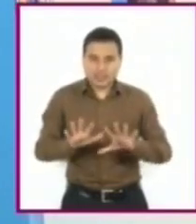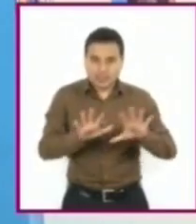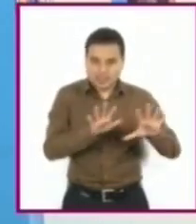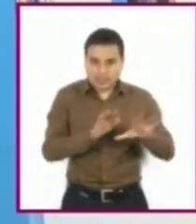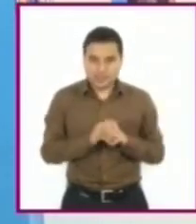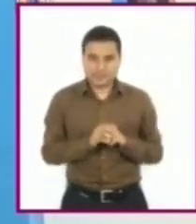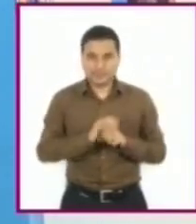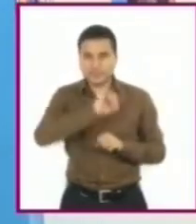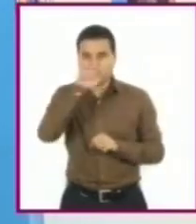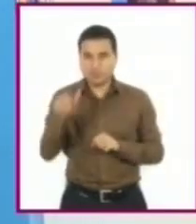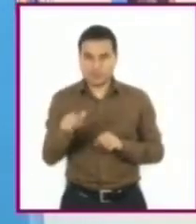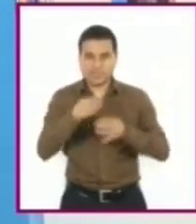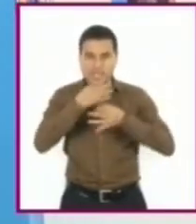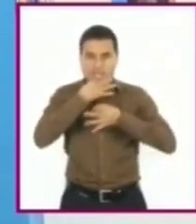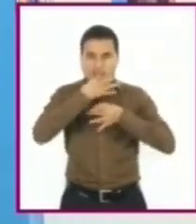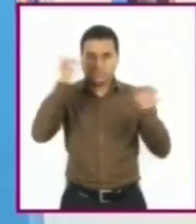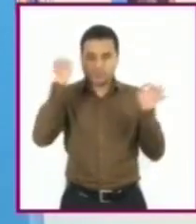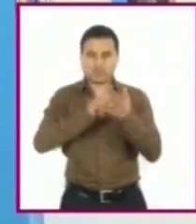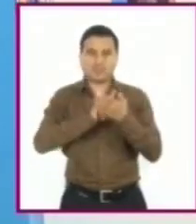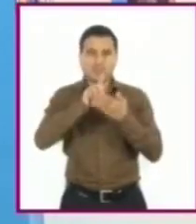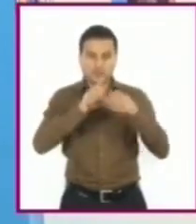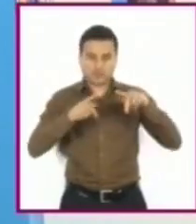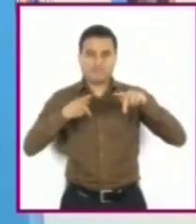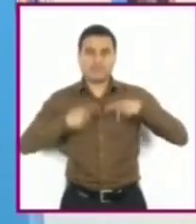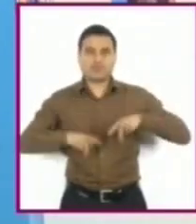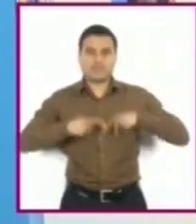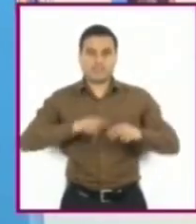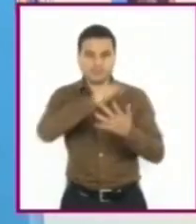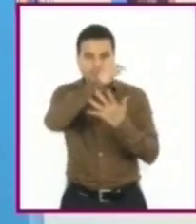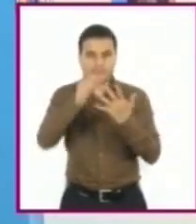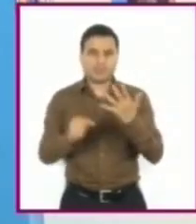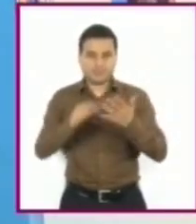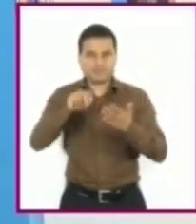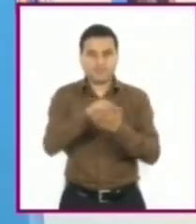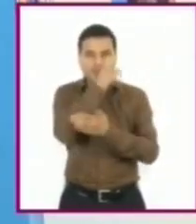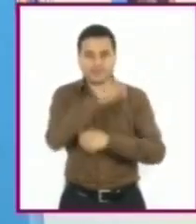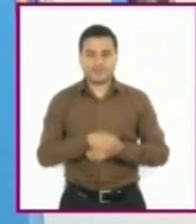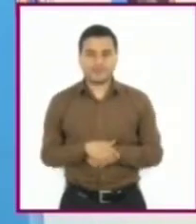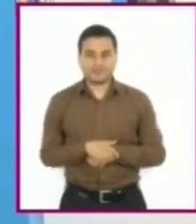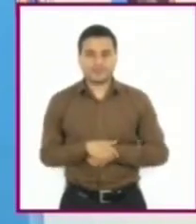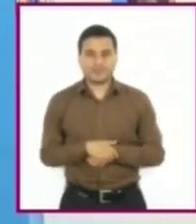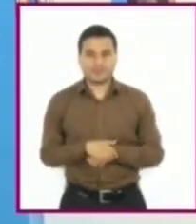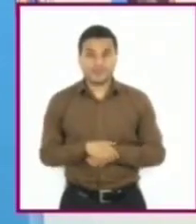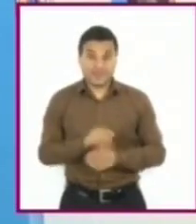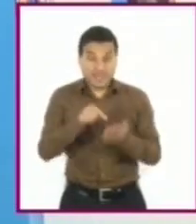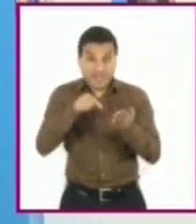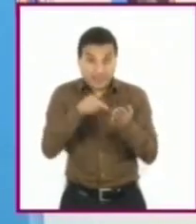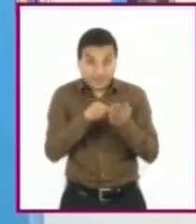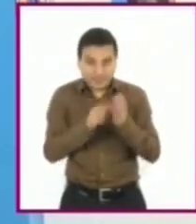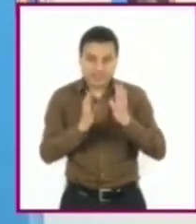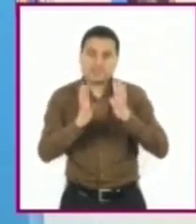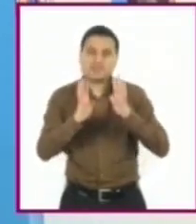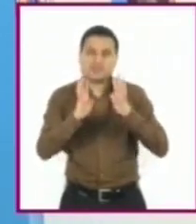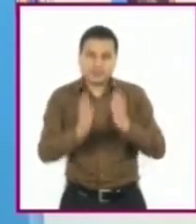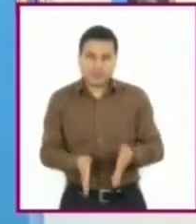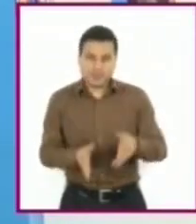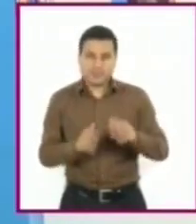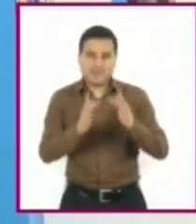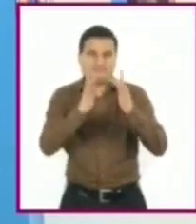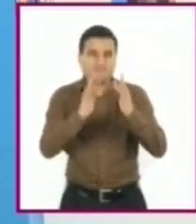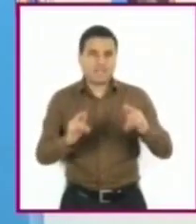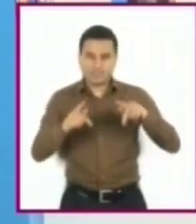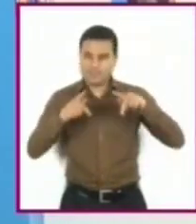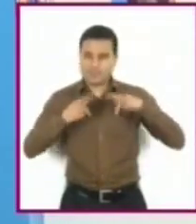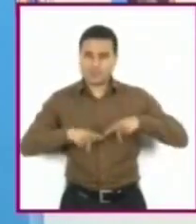proclamó la Declaración de los Derechos del Hombre y el Ciudadano, en el que se legitima los derechos de todos los franceses